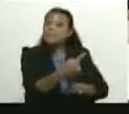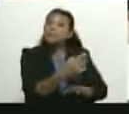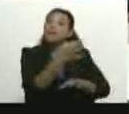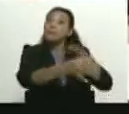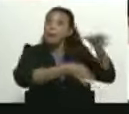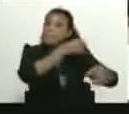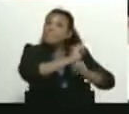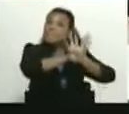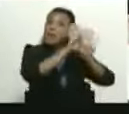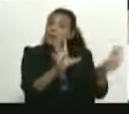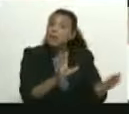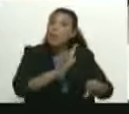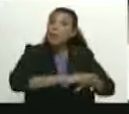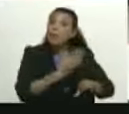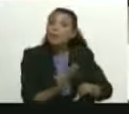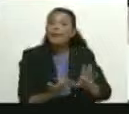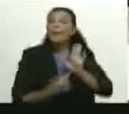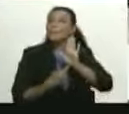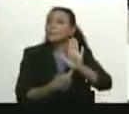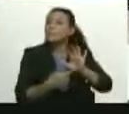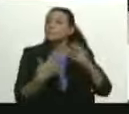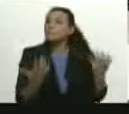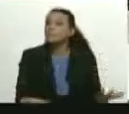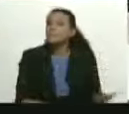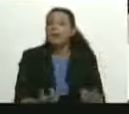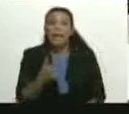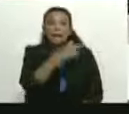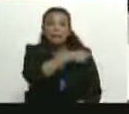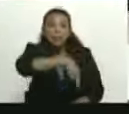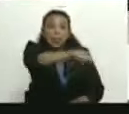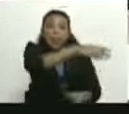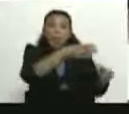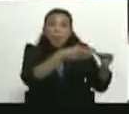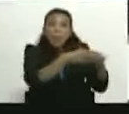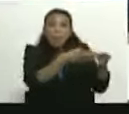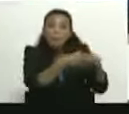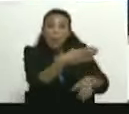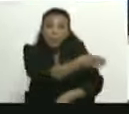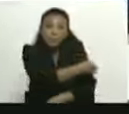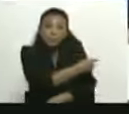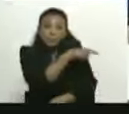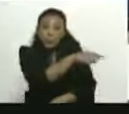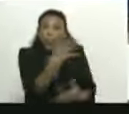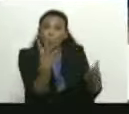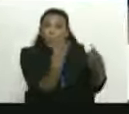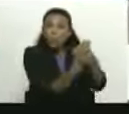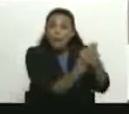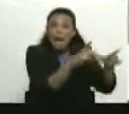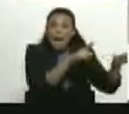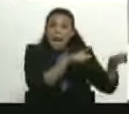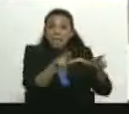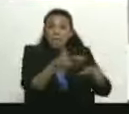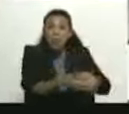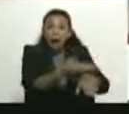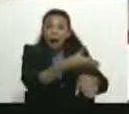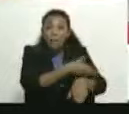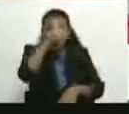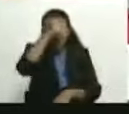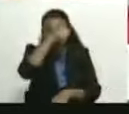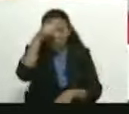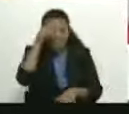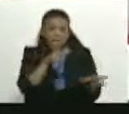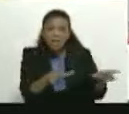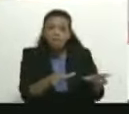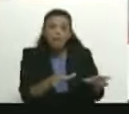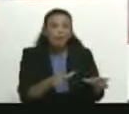Digo esto porque la capacidad instalada que estaba preparada para ese evento